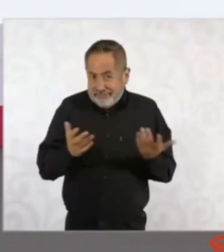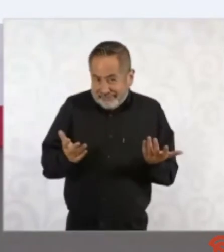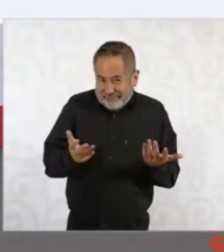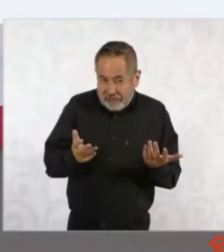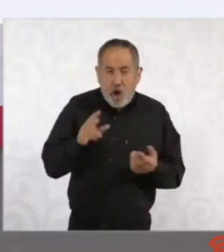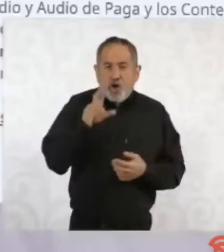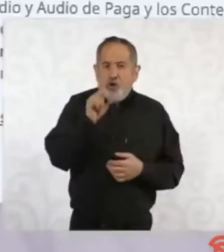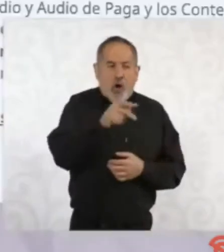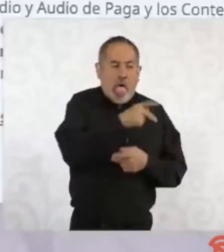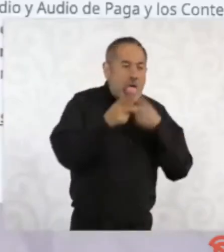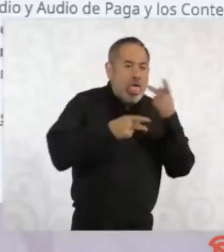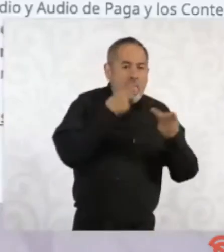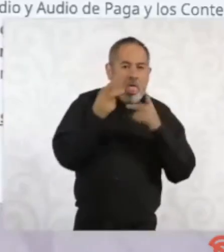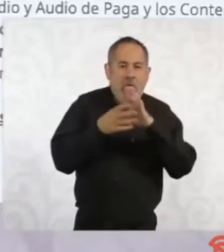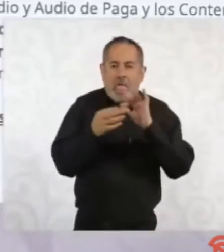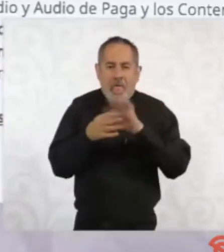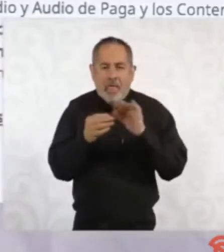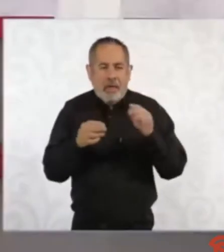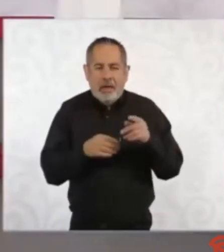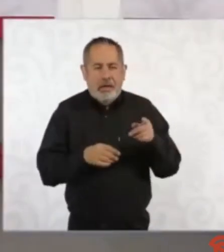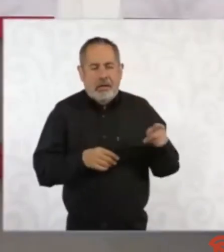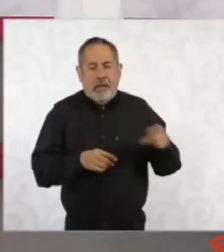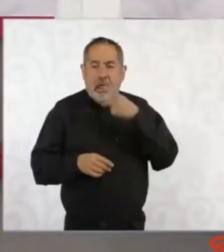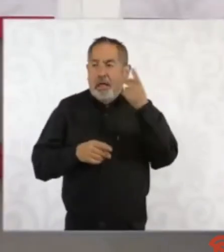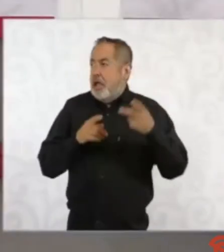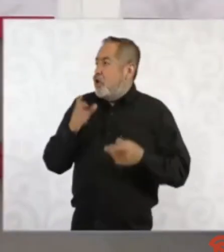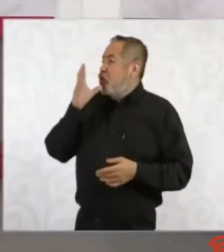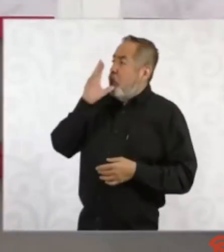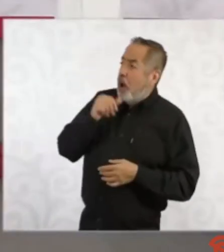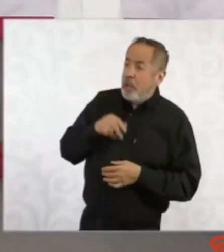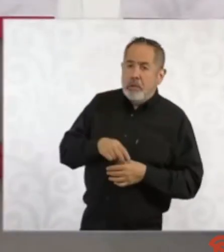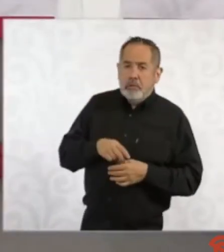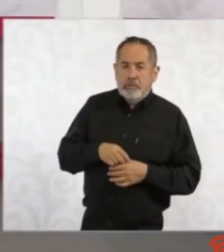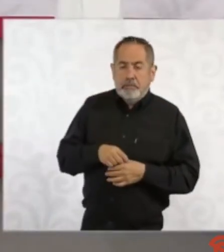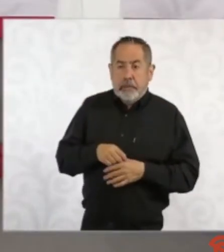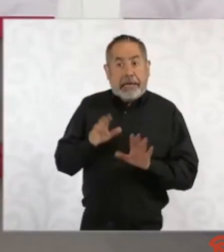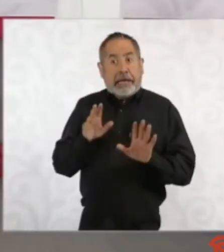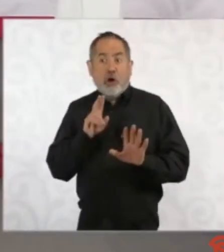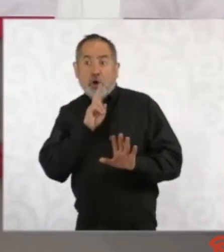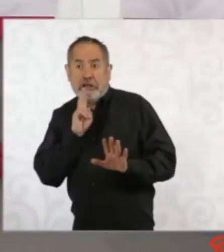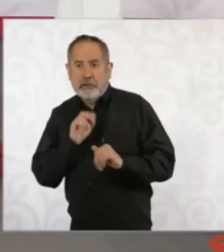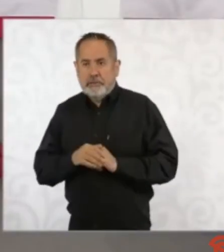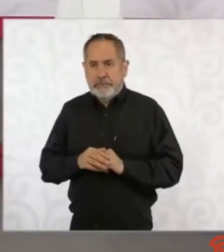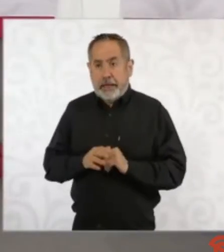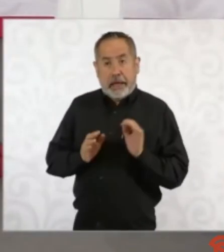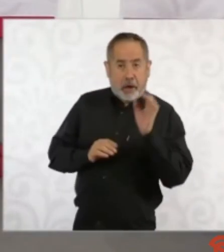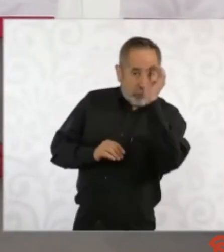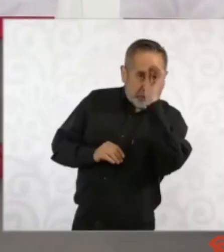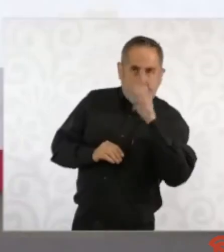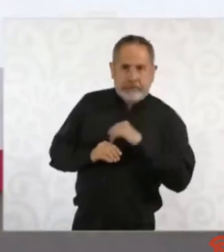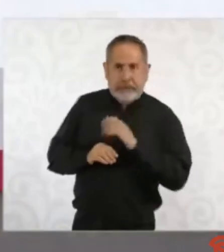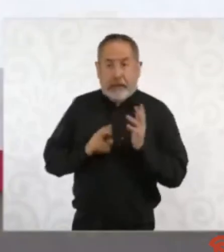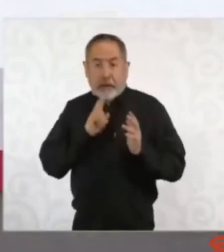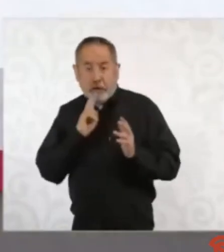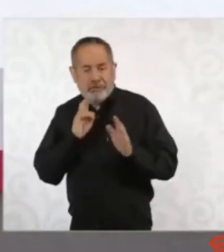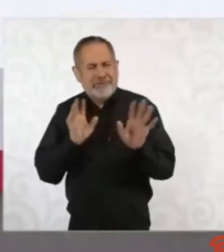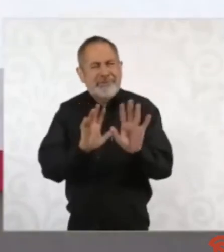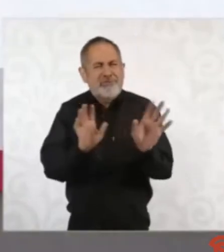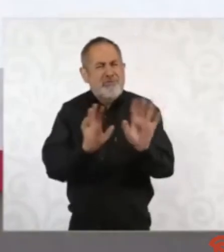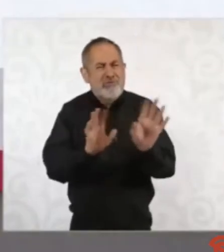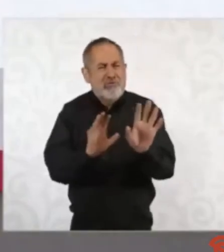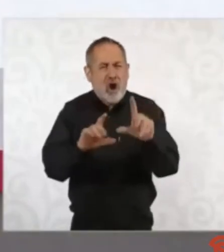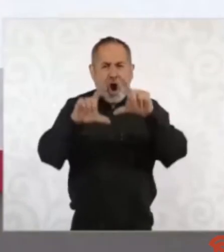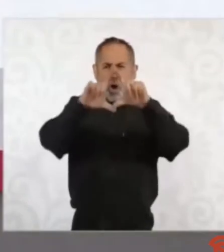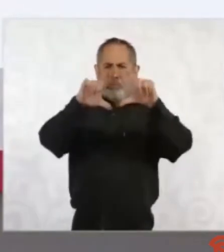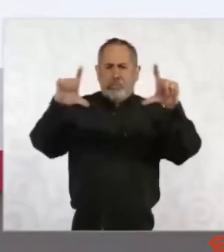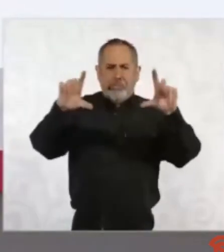no caer en ese absurdo que es el que han venido estableciendo. Lo mismo con contenidos que no cuentan con